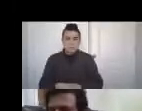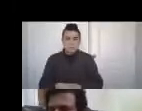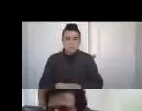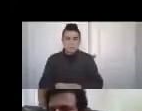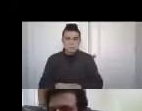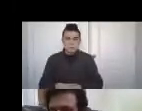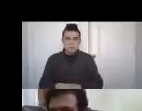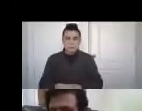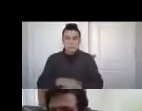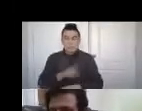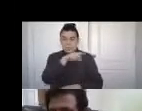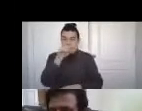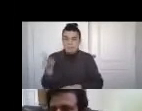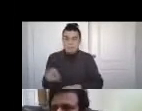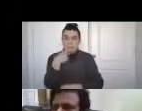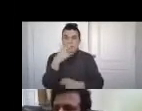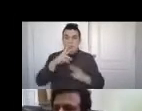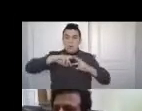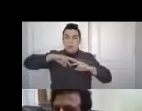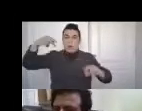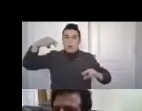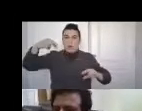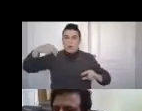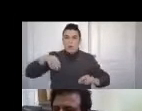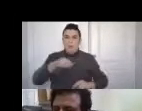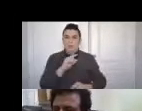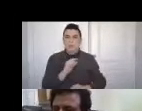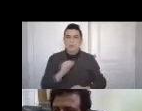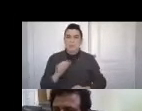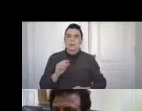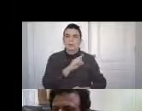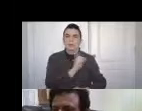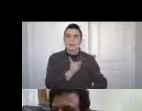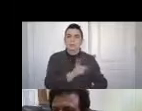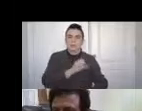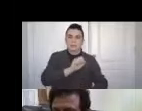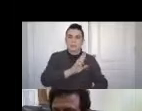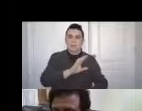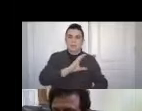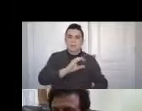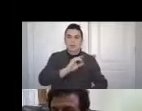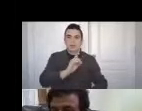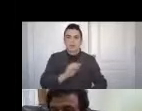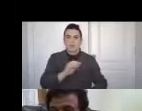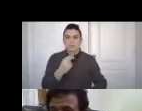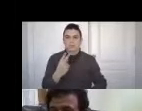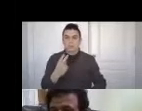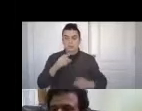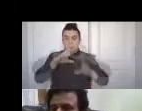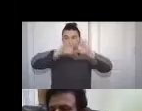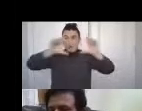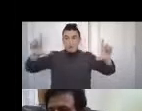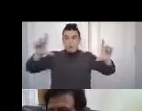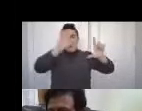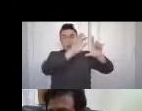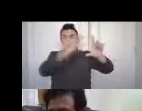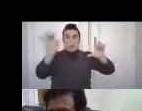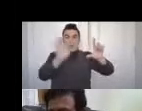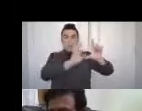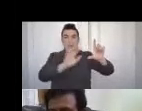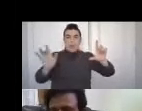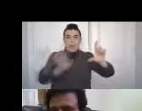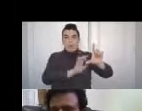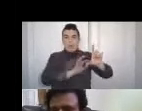es el genoma de SARS-CoV-2, ¿ya? Cabe en esta pantalla. Estas son 30.000